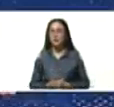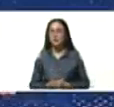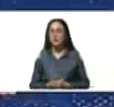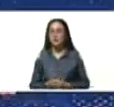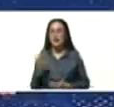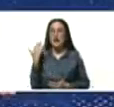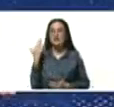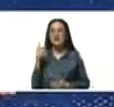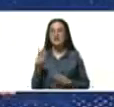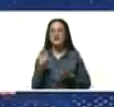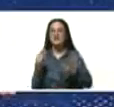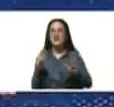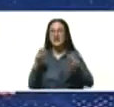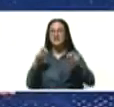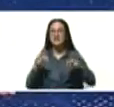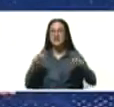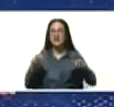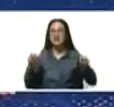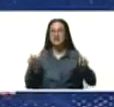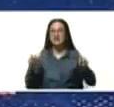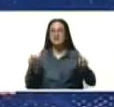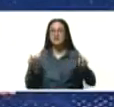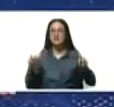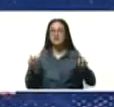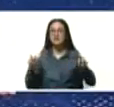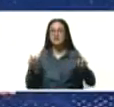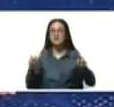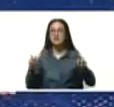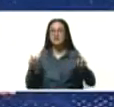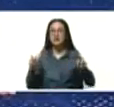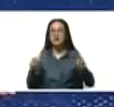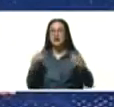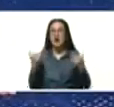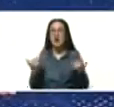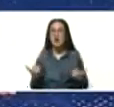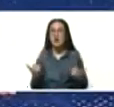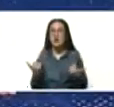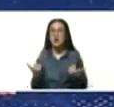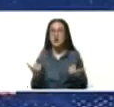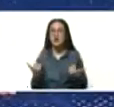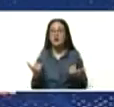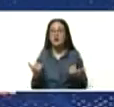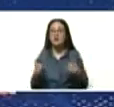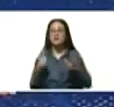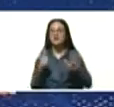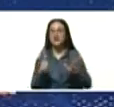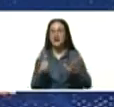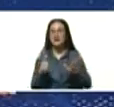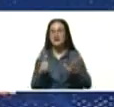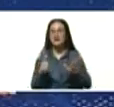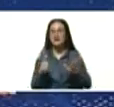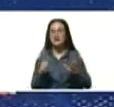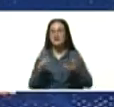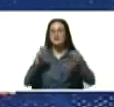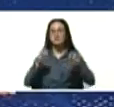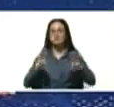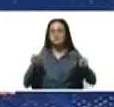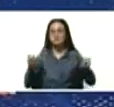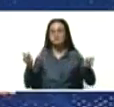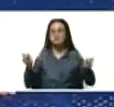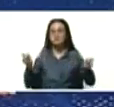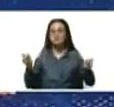eran 16 asientos que solo estaban redistribuidos en los líderes, ahora los tenemos en los 6 vagones, dando por